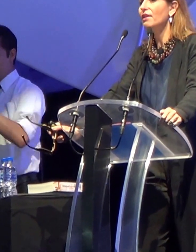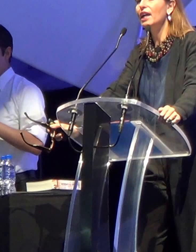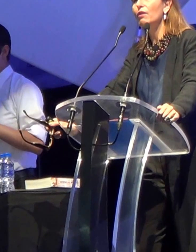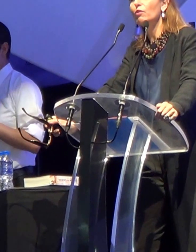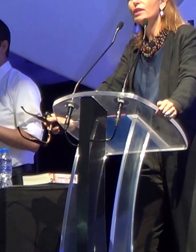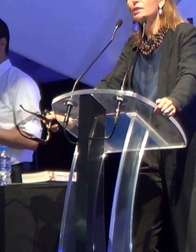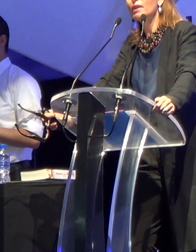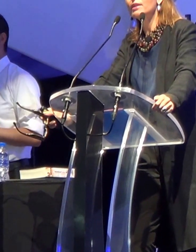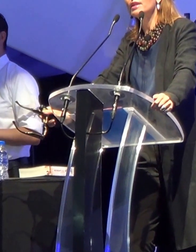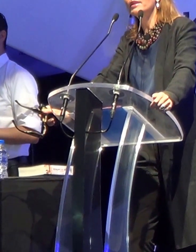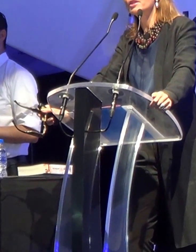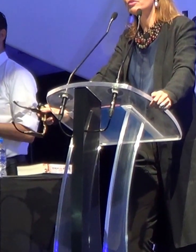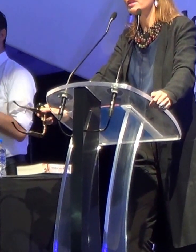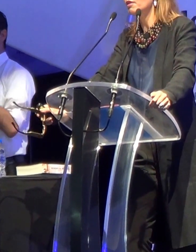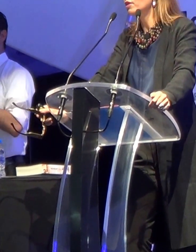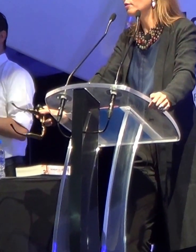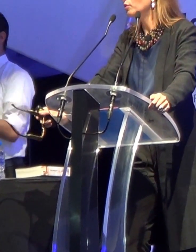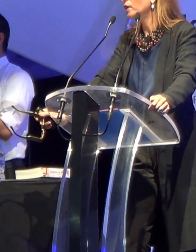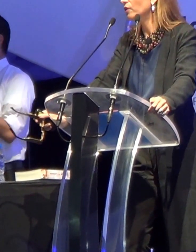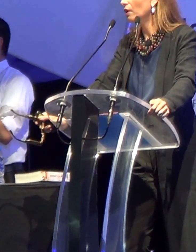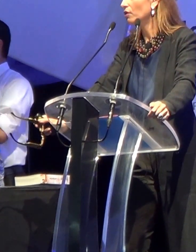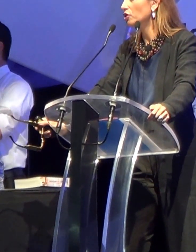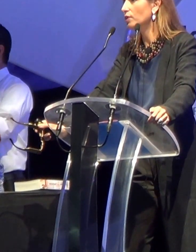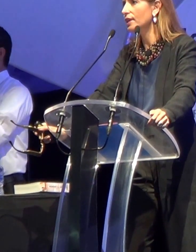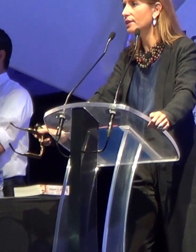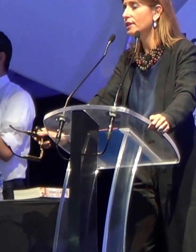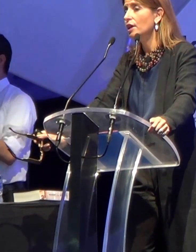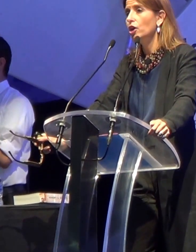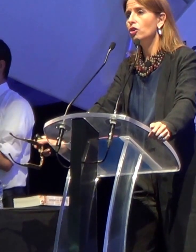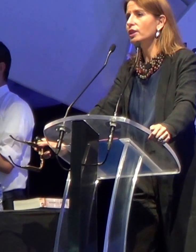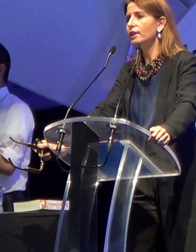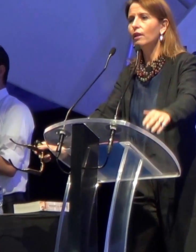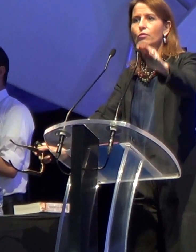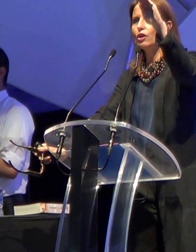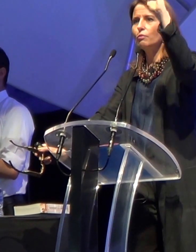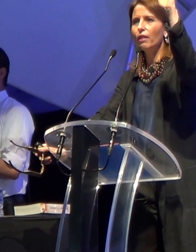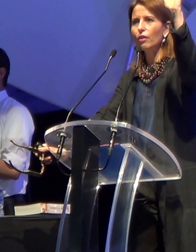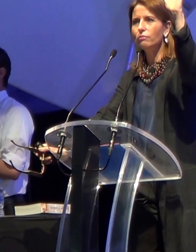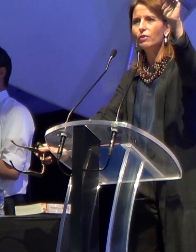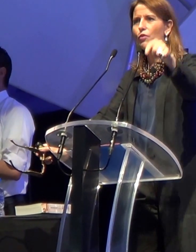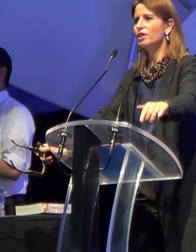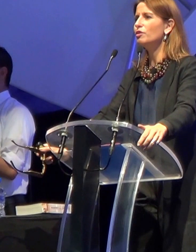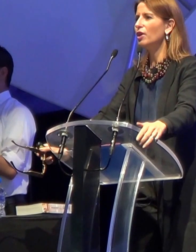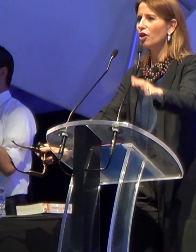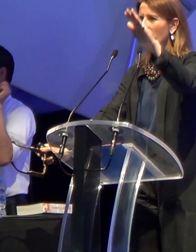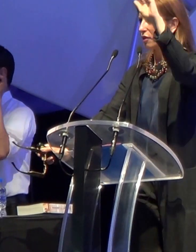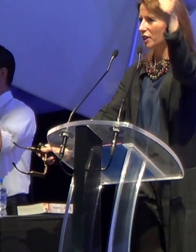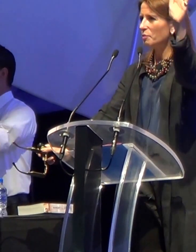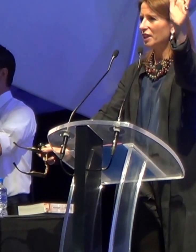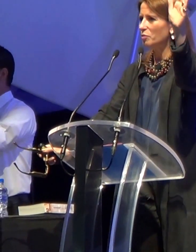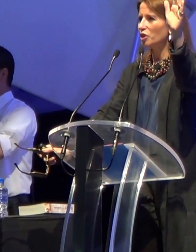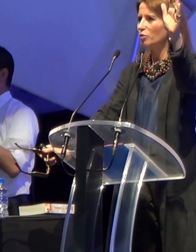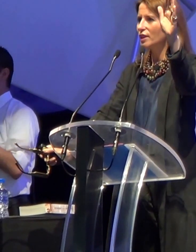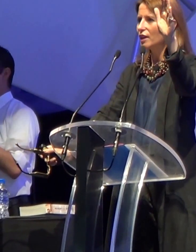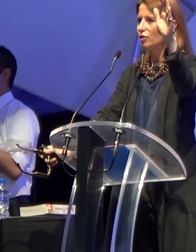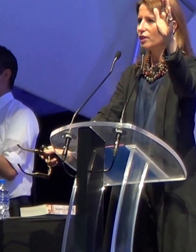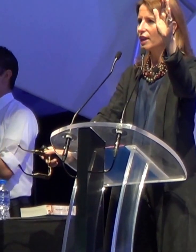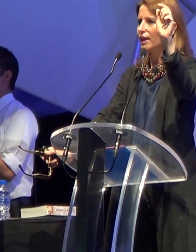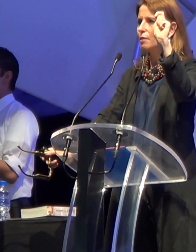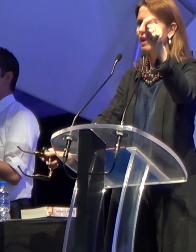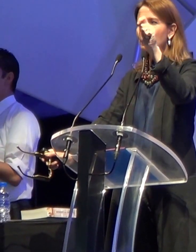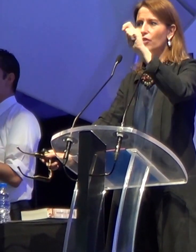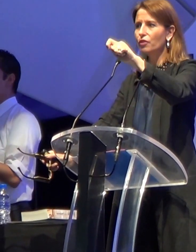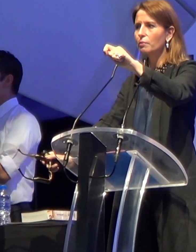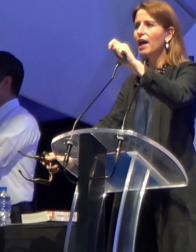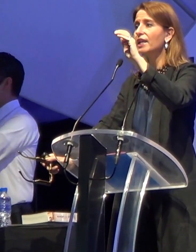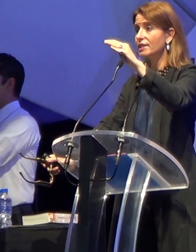si se han acercado algunas veces al derecho internacional público de Naciones Unidas, no se trata de una convención. No es como la Convención del Patrimonio Mundial, donde